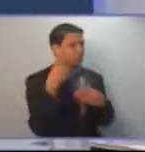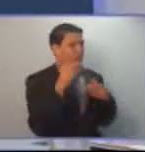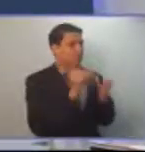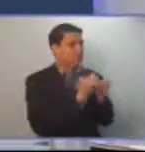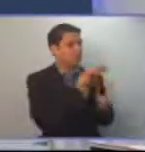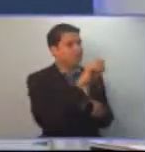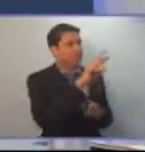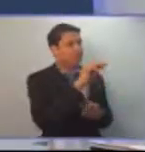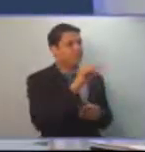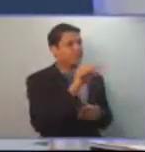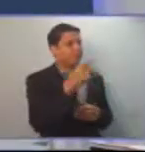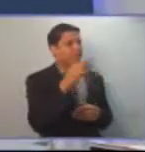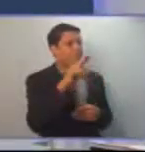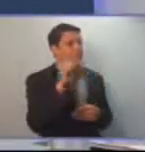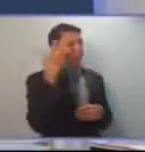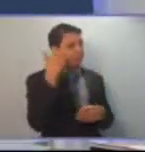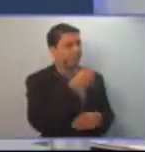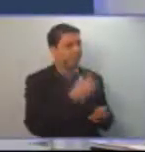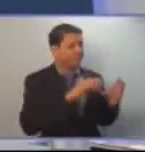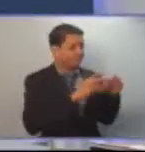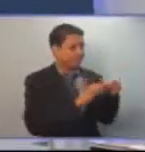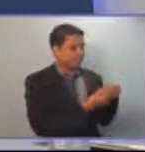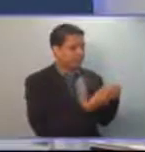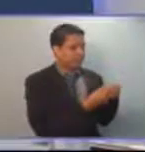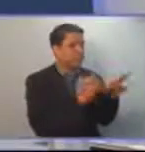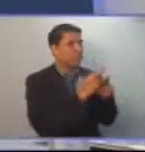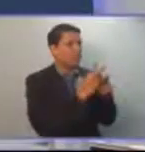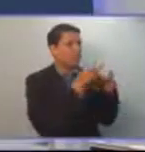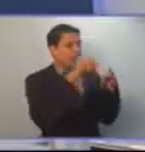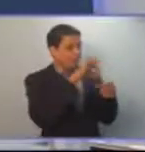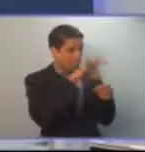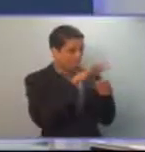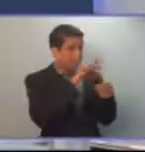Comisión de Reformas Electorales y Constitucionales de esta Asamblea Legislativa.